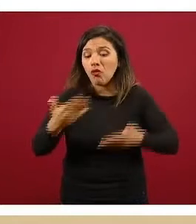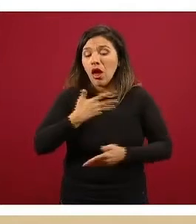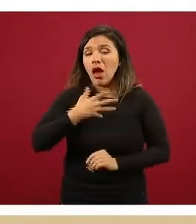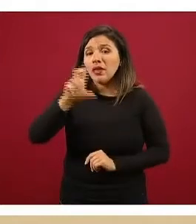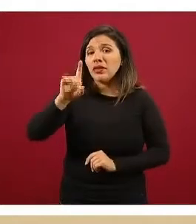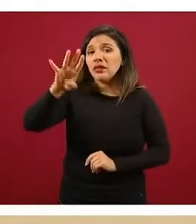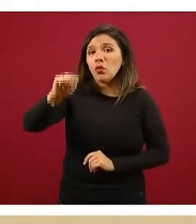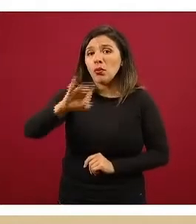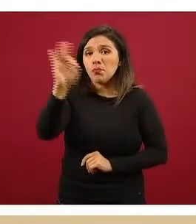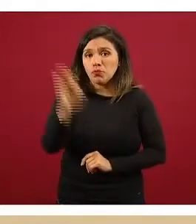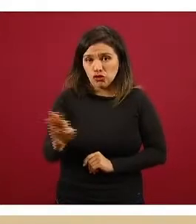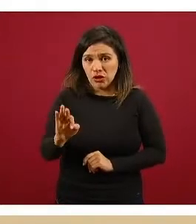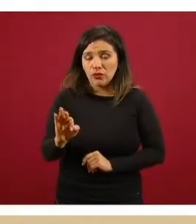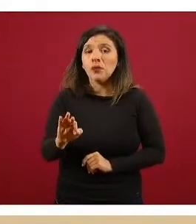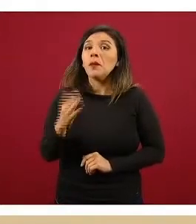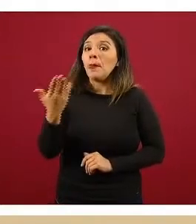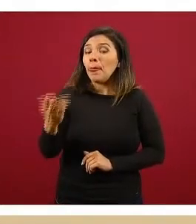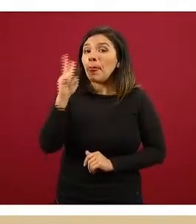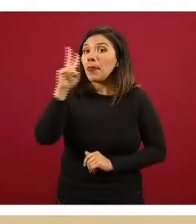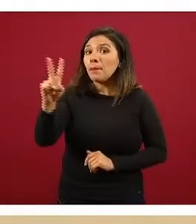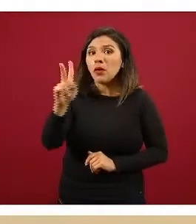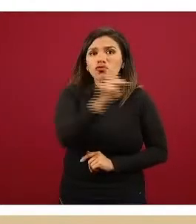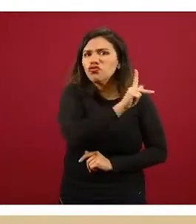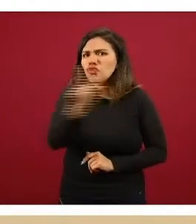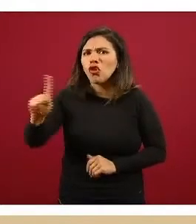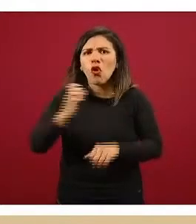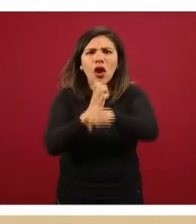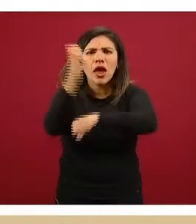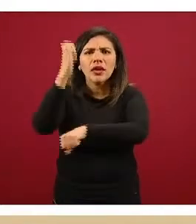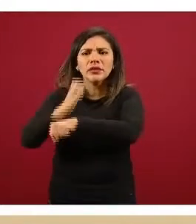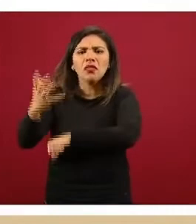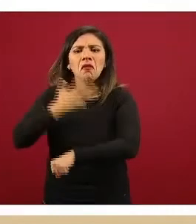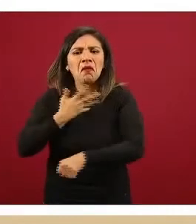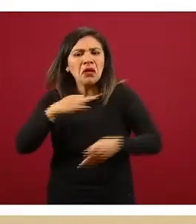39%, y vemos que todos los estados tienen al menos